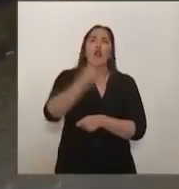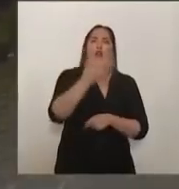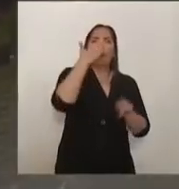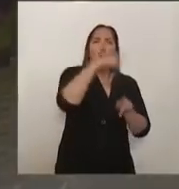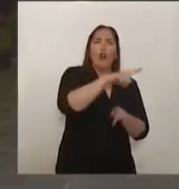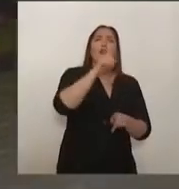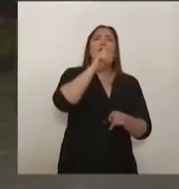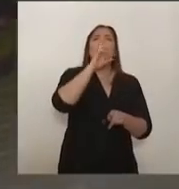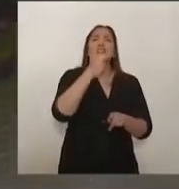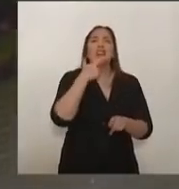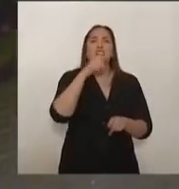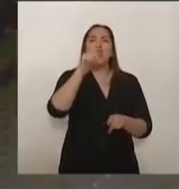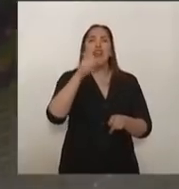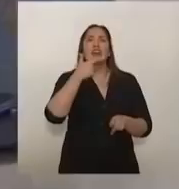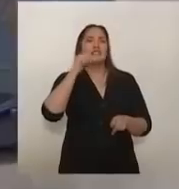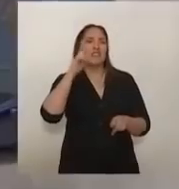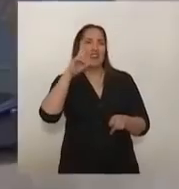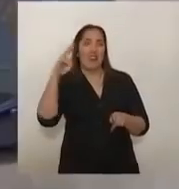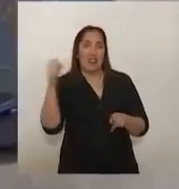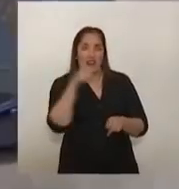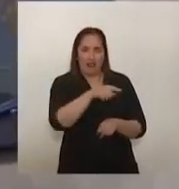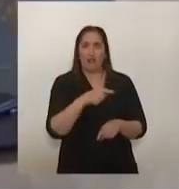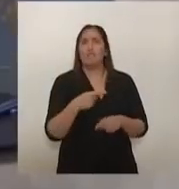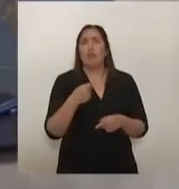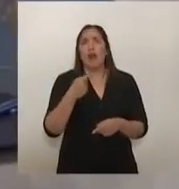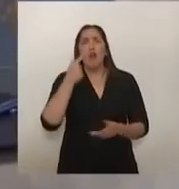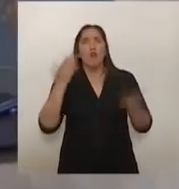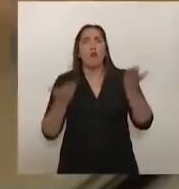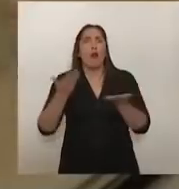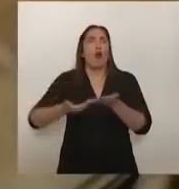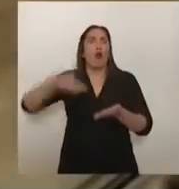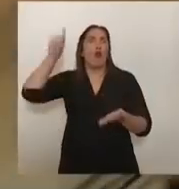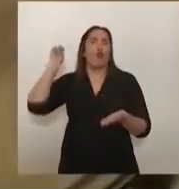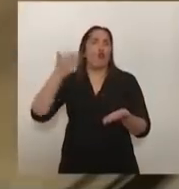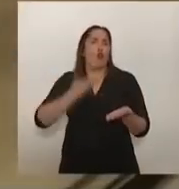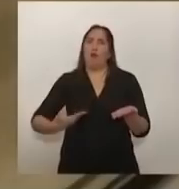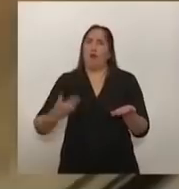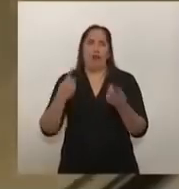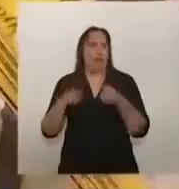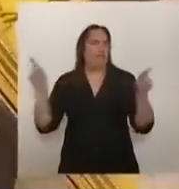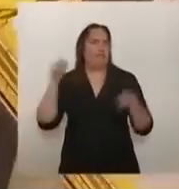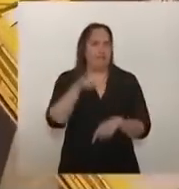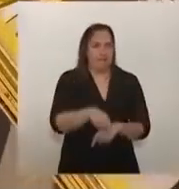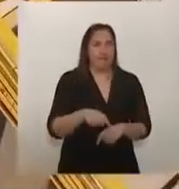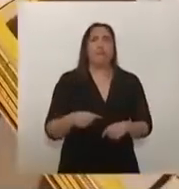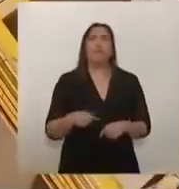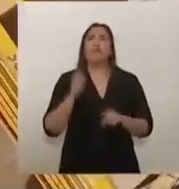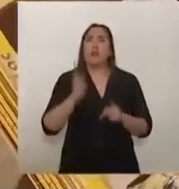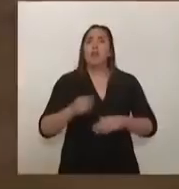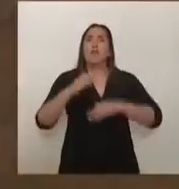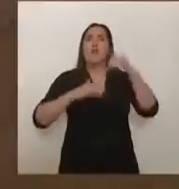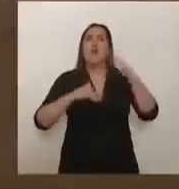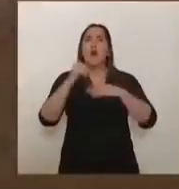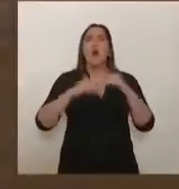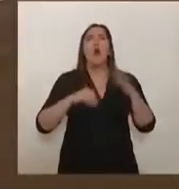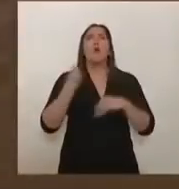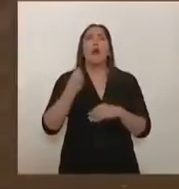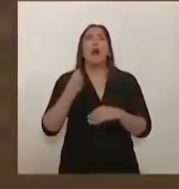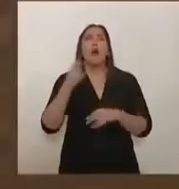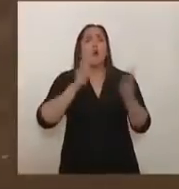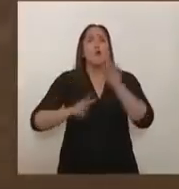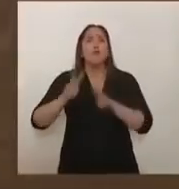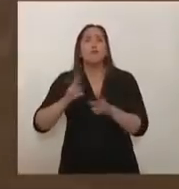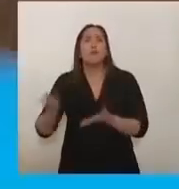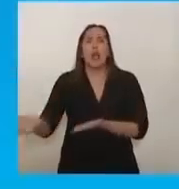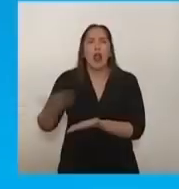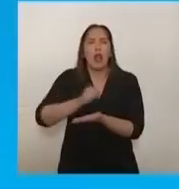más que ningún otro gobierno. Y para terminar este eje, empezamos la obra más importante en 70 años para limpiar el